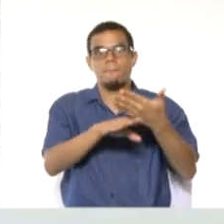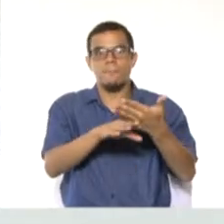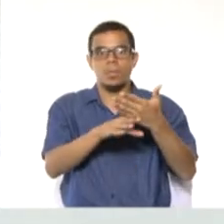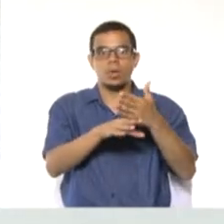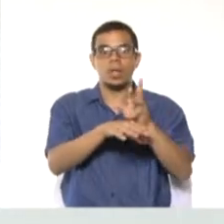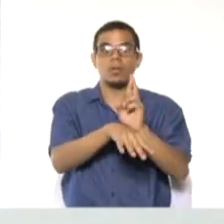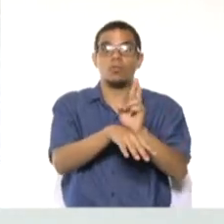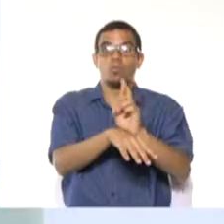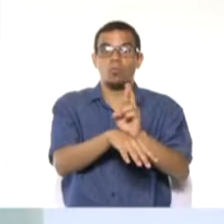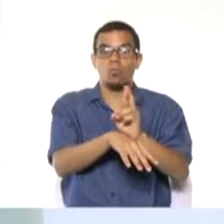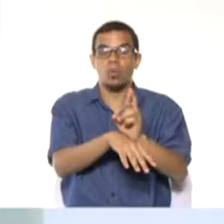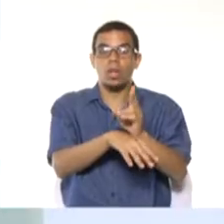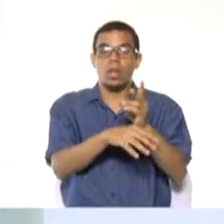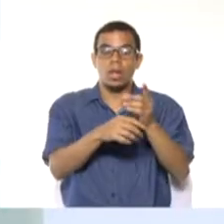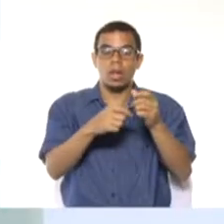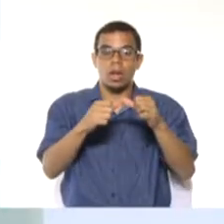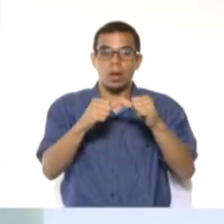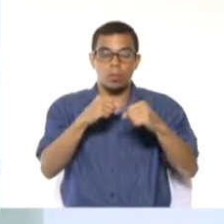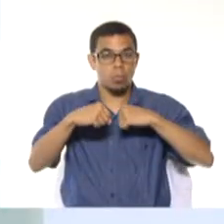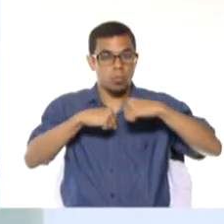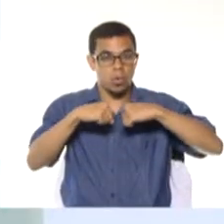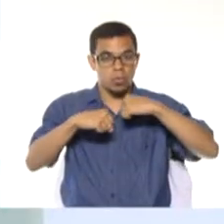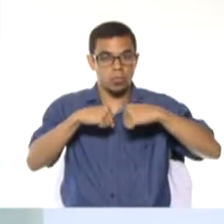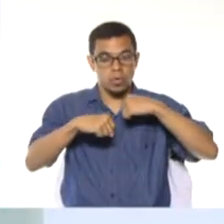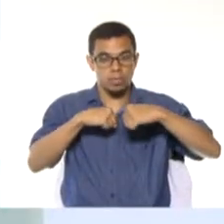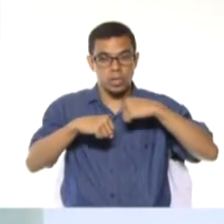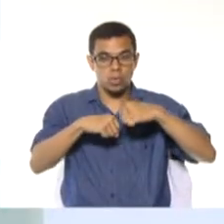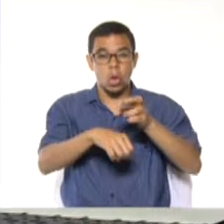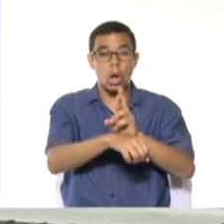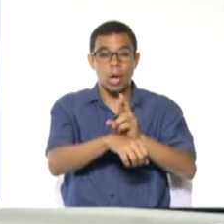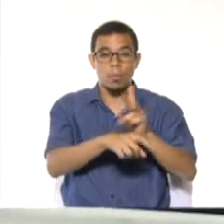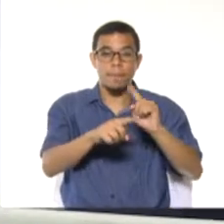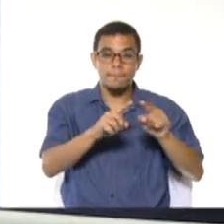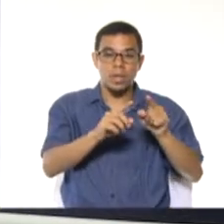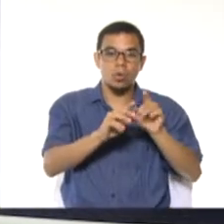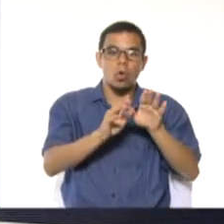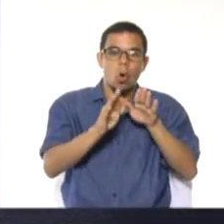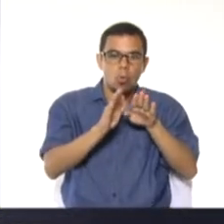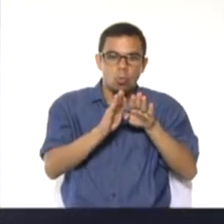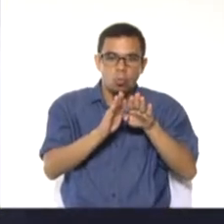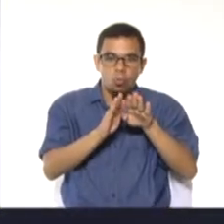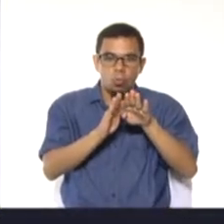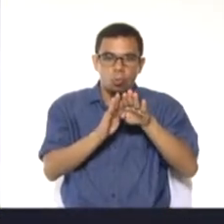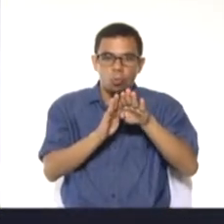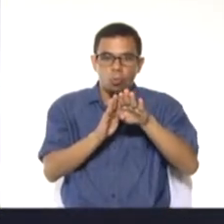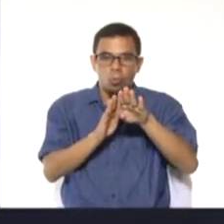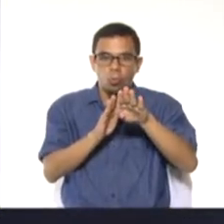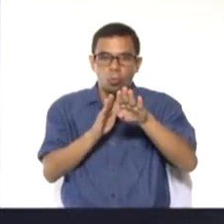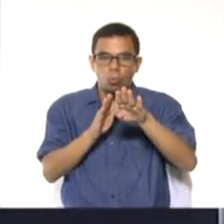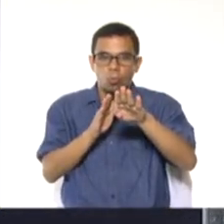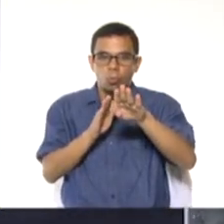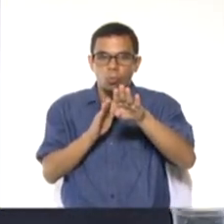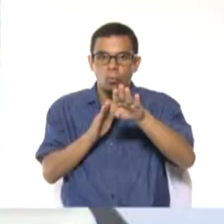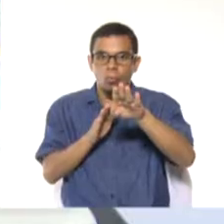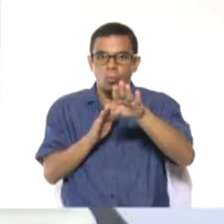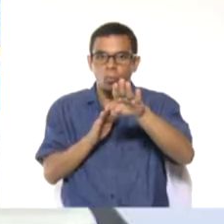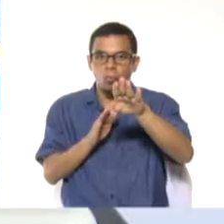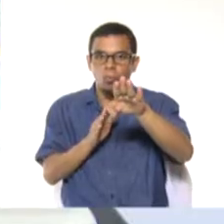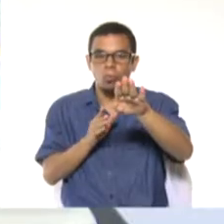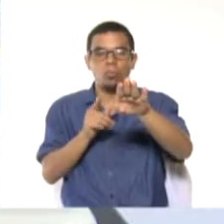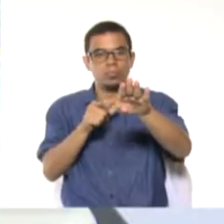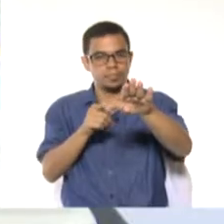velocidad aumenta, pero la aceleración es un poco lenta para poder subir esta